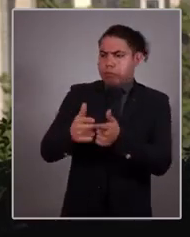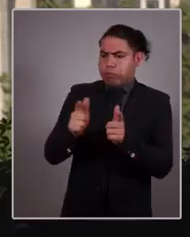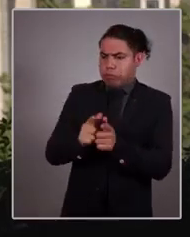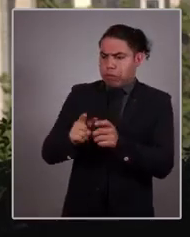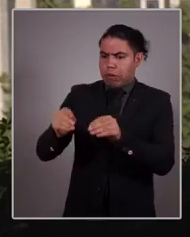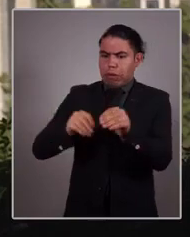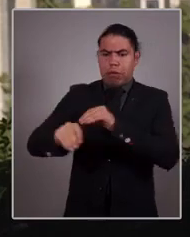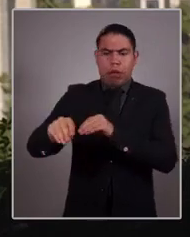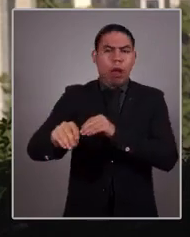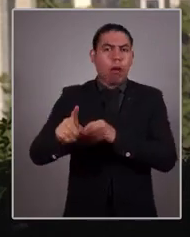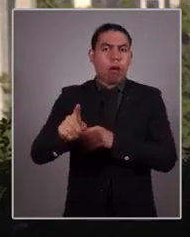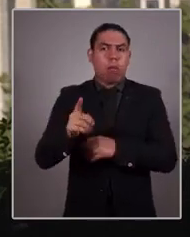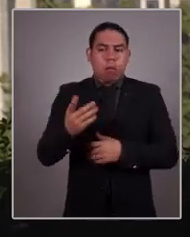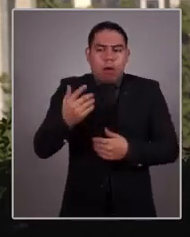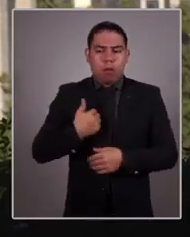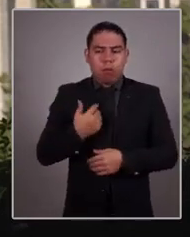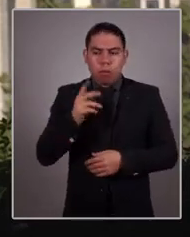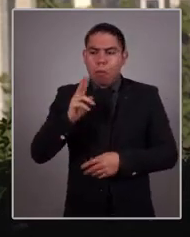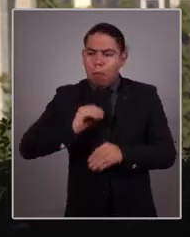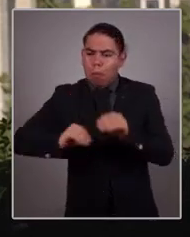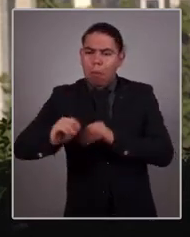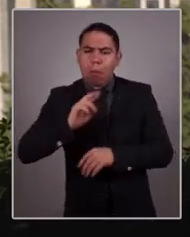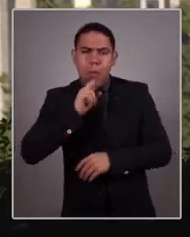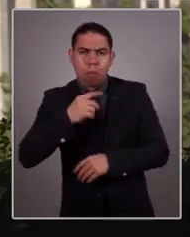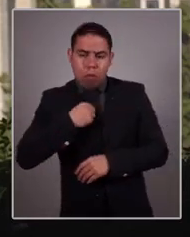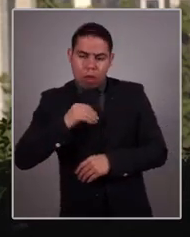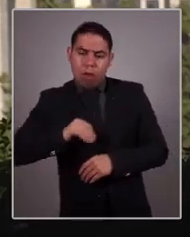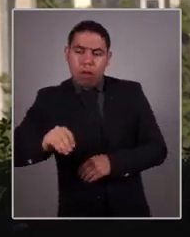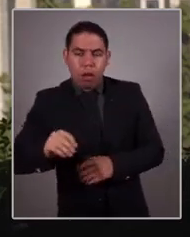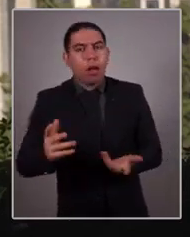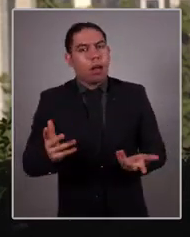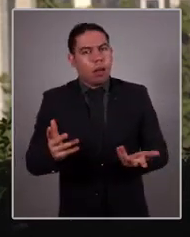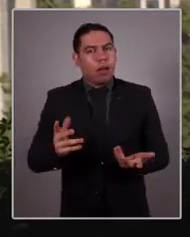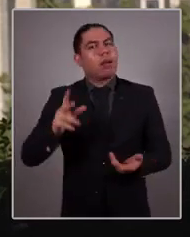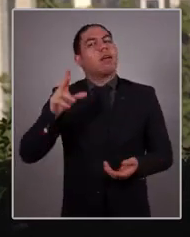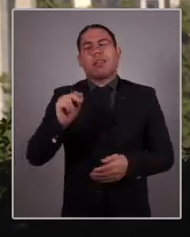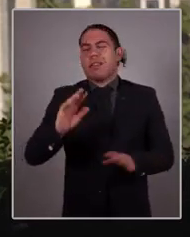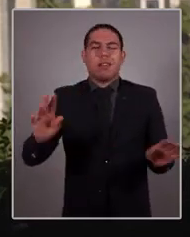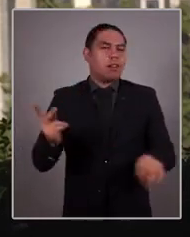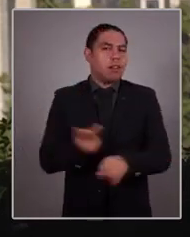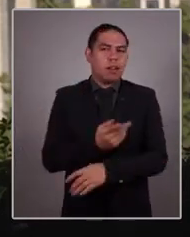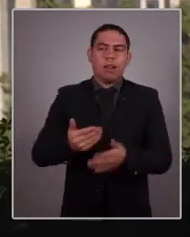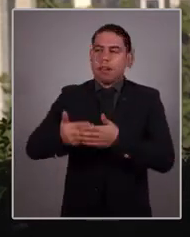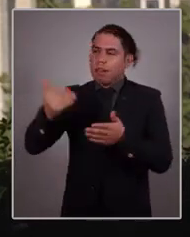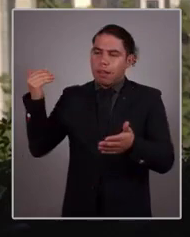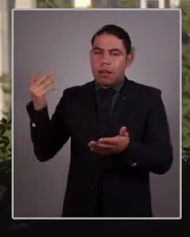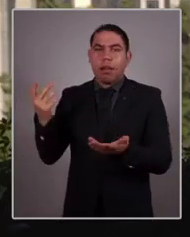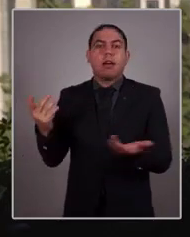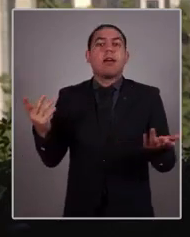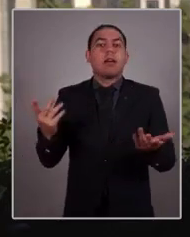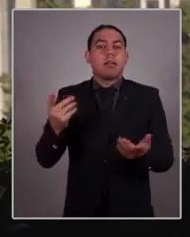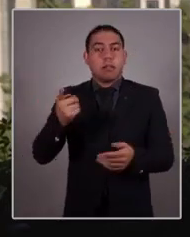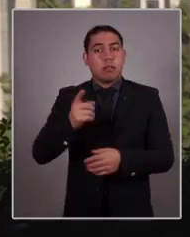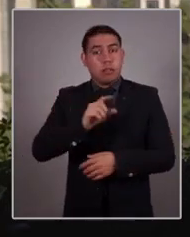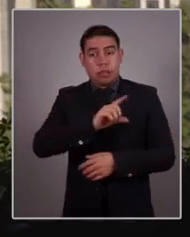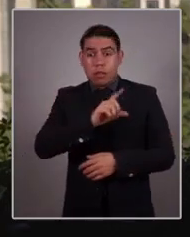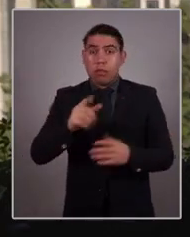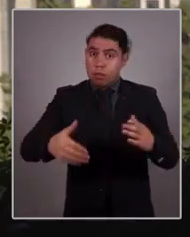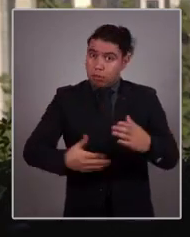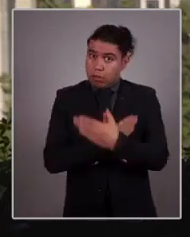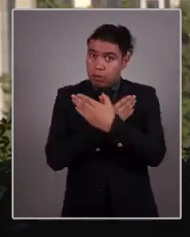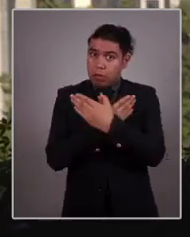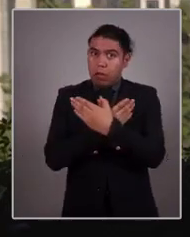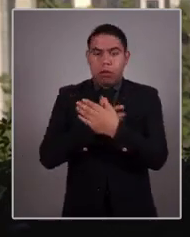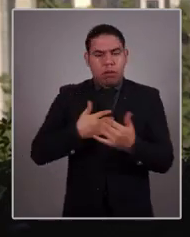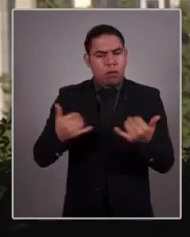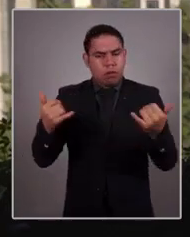del Congreso. El quítate tú para ponerme yo. Eso también es pasado. Y frente al pasado pasado, en Movimiento Ciudadano nos